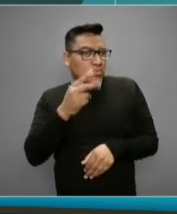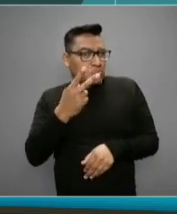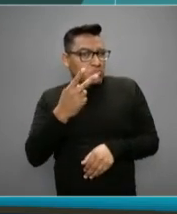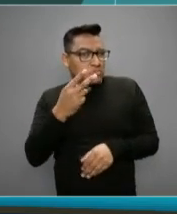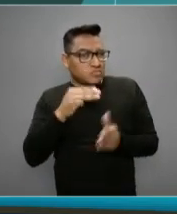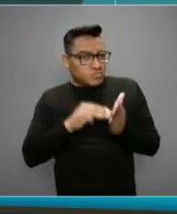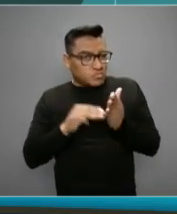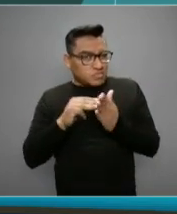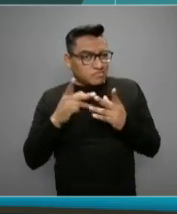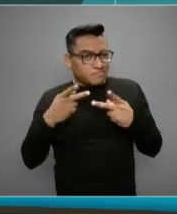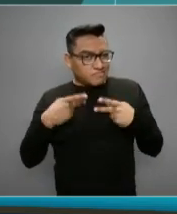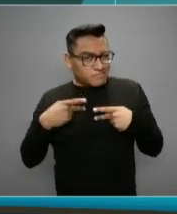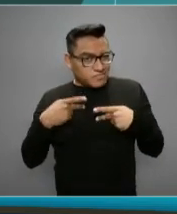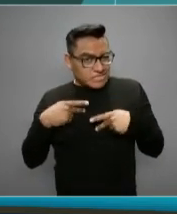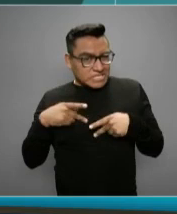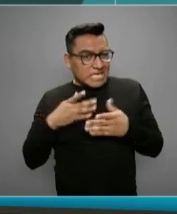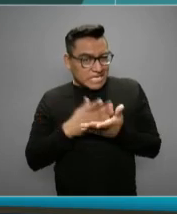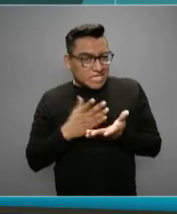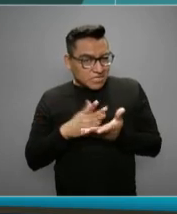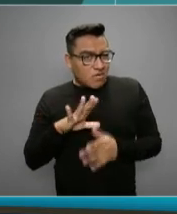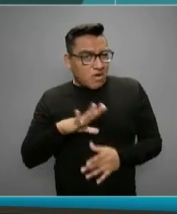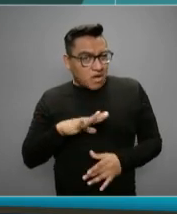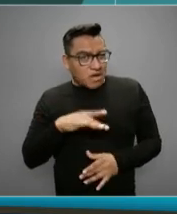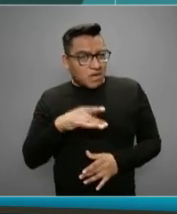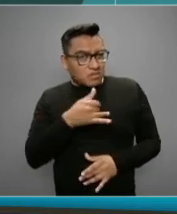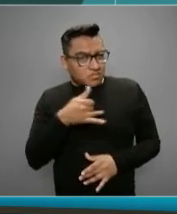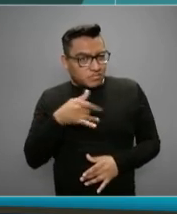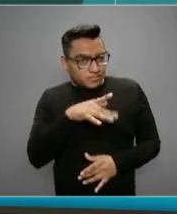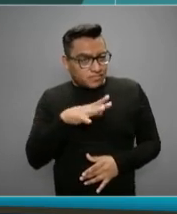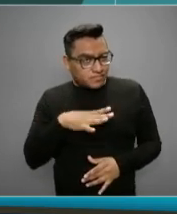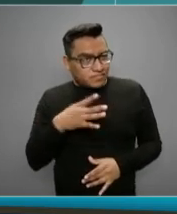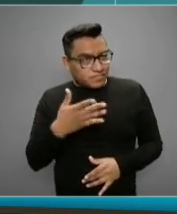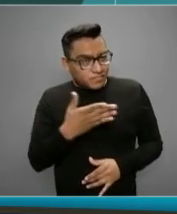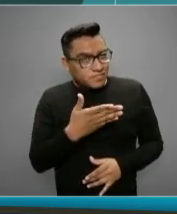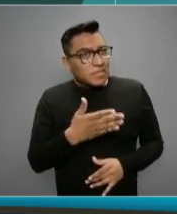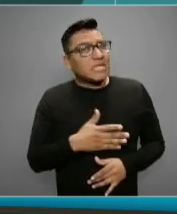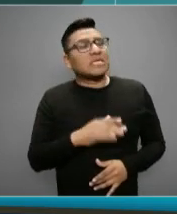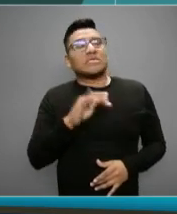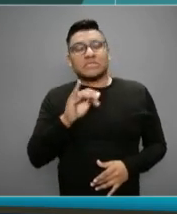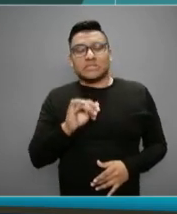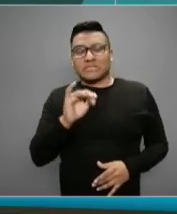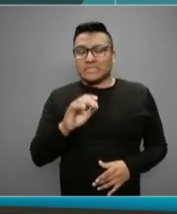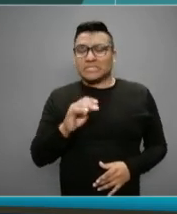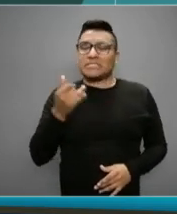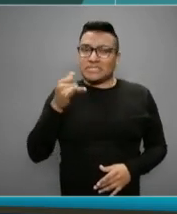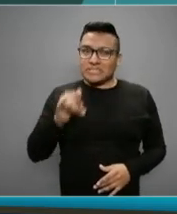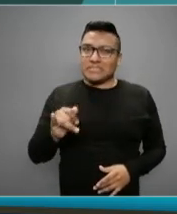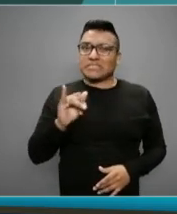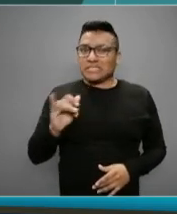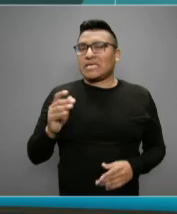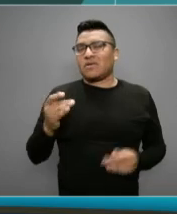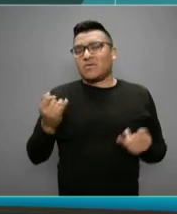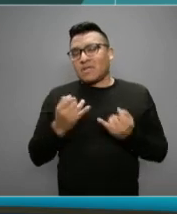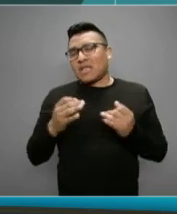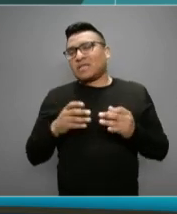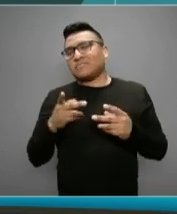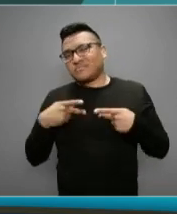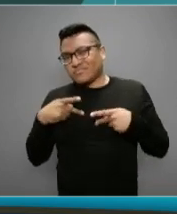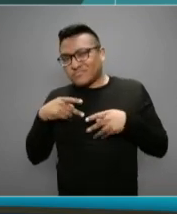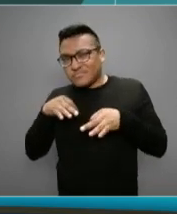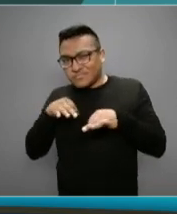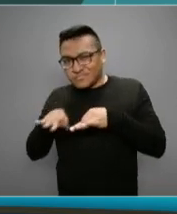tienen cuentas de crédito. Así es. Y bueno, en general para los empleadores, lo que